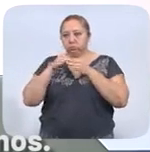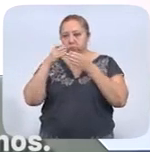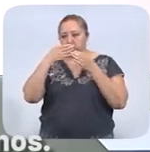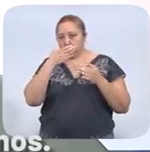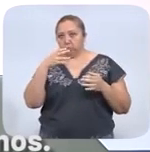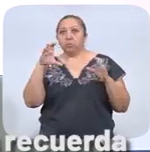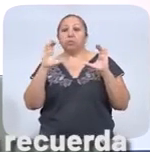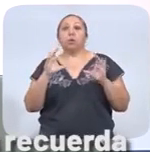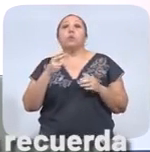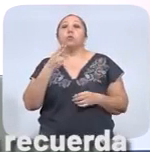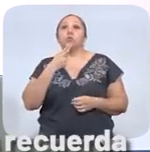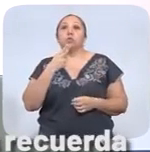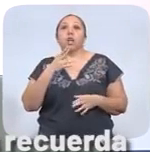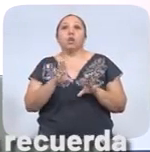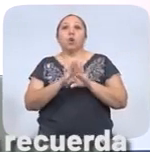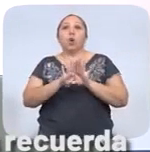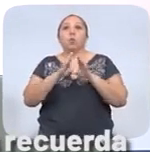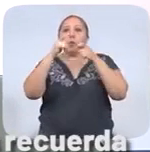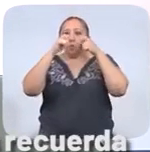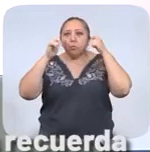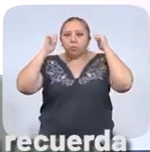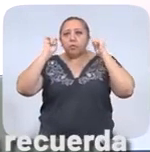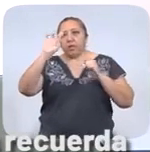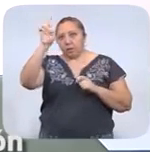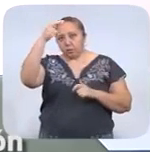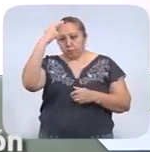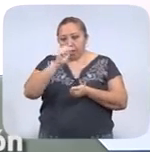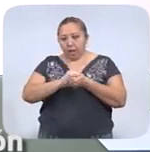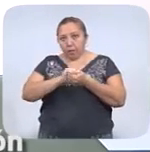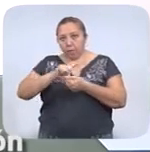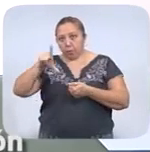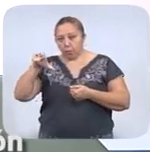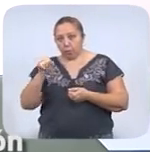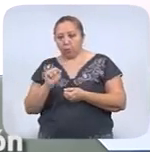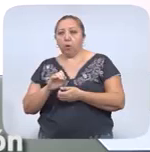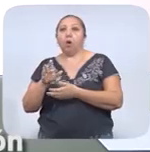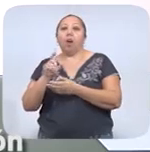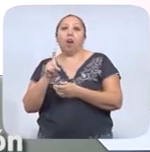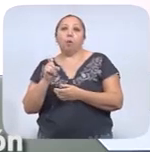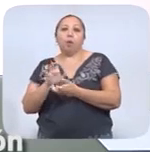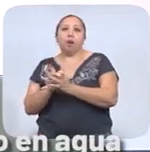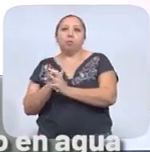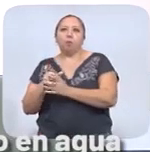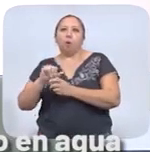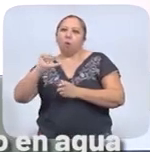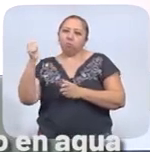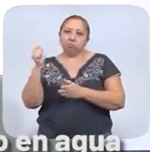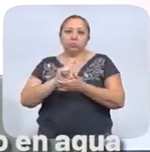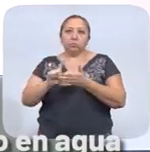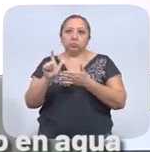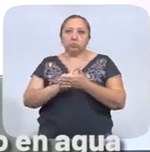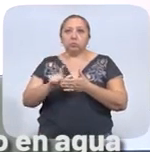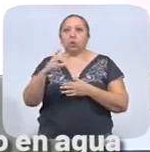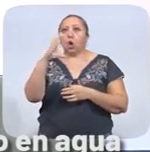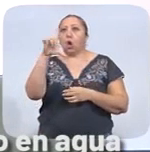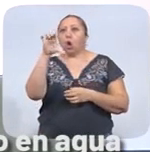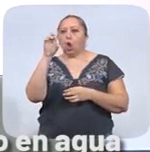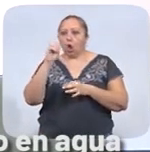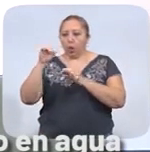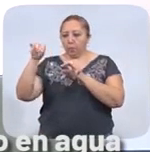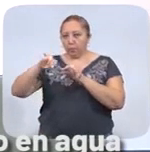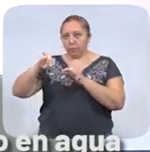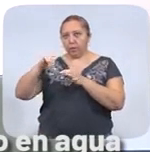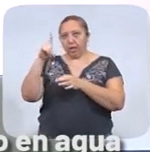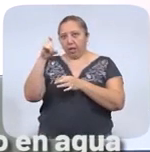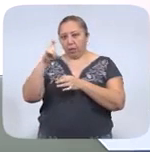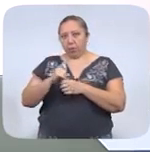para protegernos lo que vayas a utilizar como cubrebocas recuerda a lavarlo luego con agua y con jabón o algún desinfectante como cloro